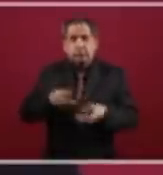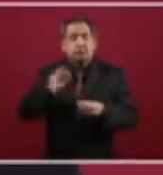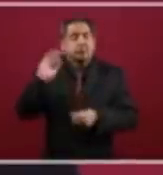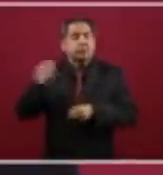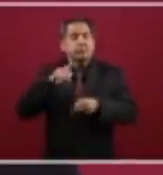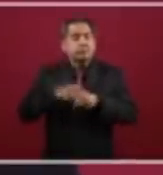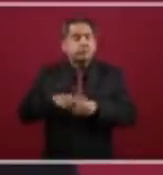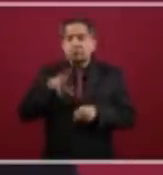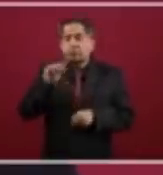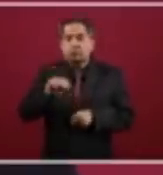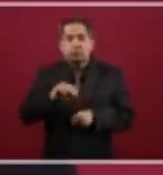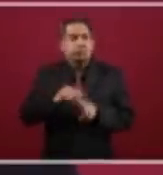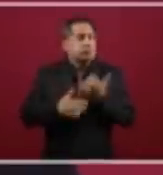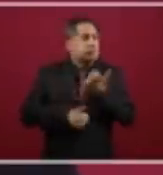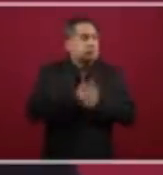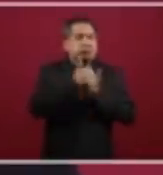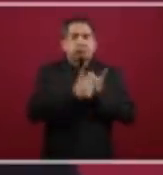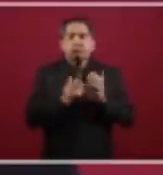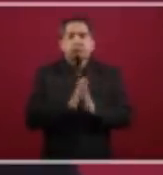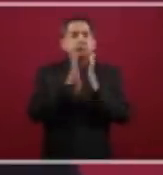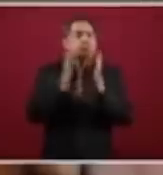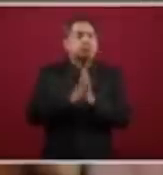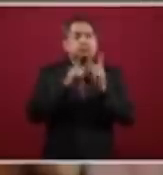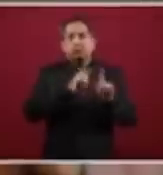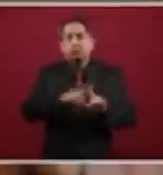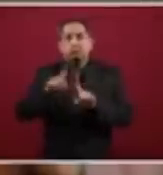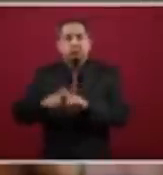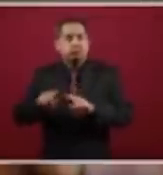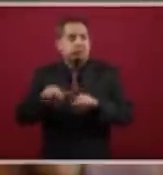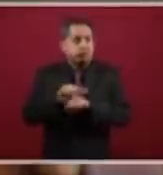se permitió la libre participación de todas las marcas de